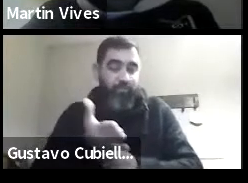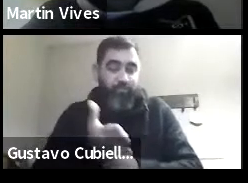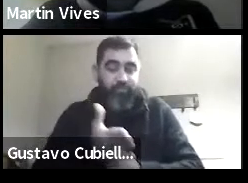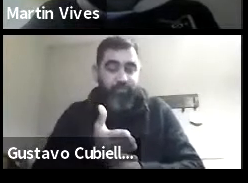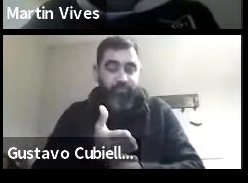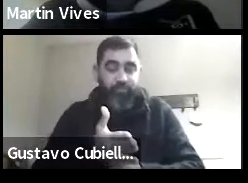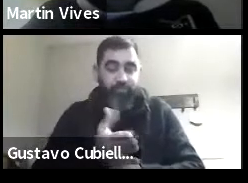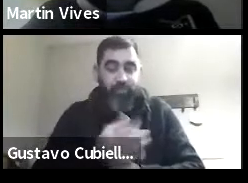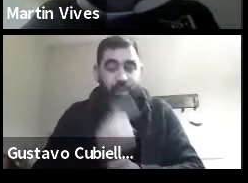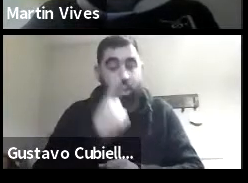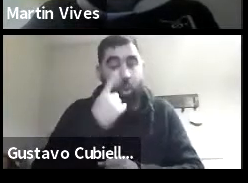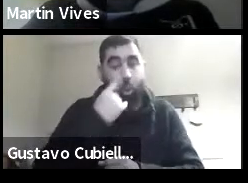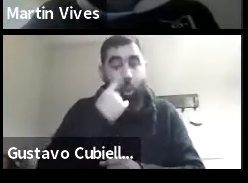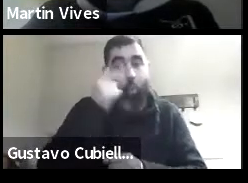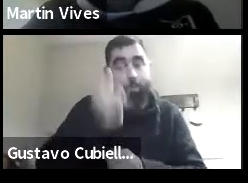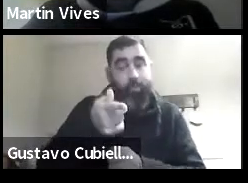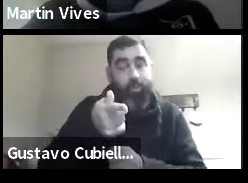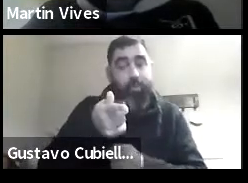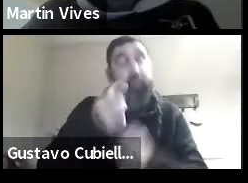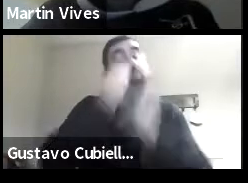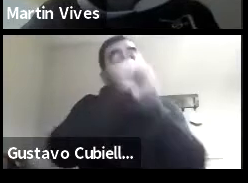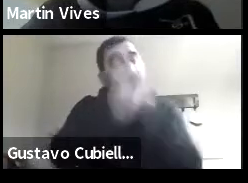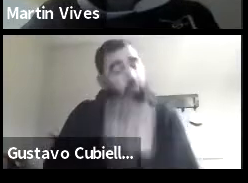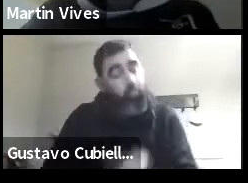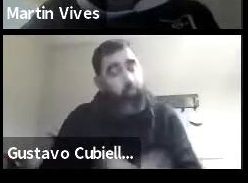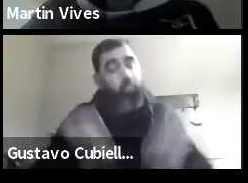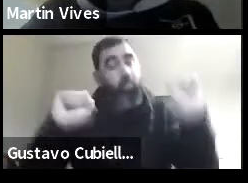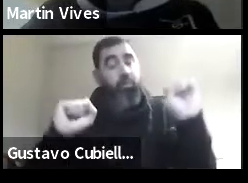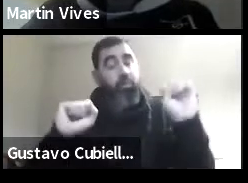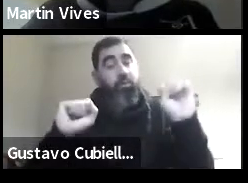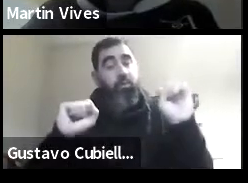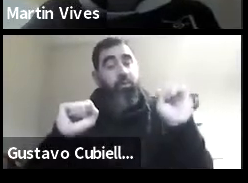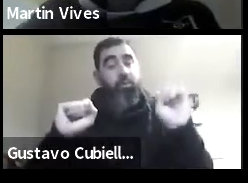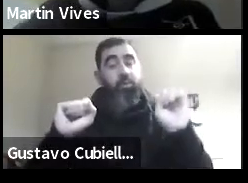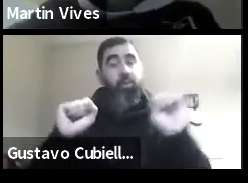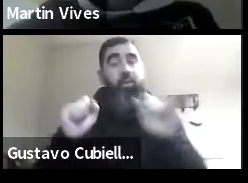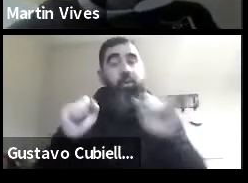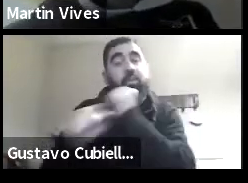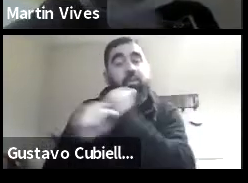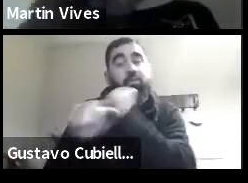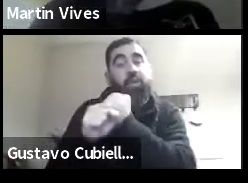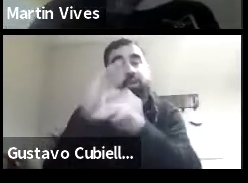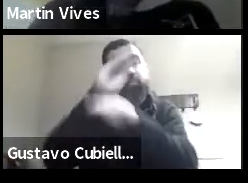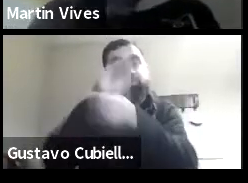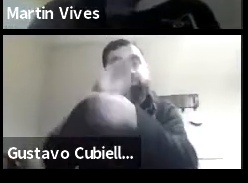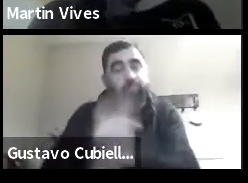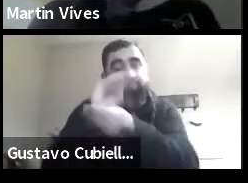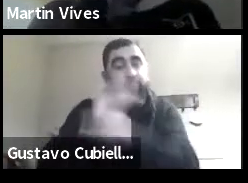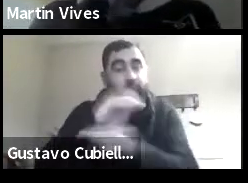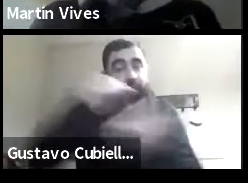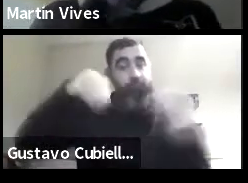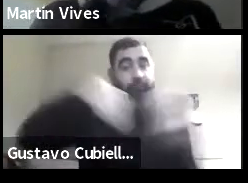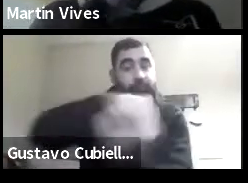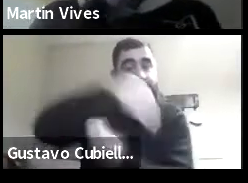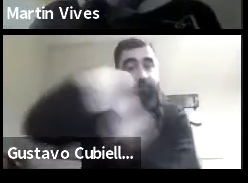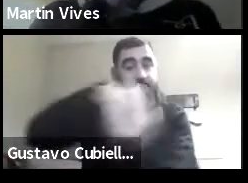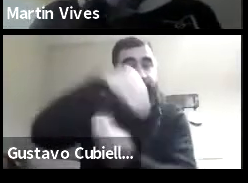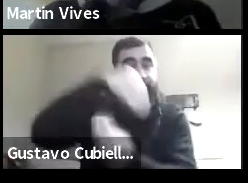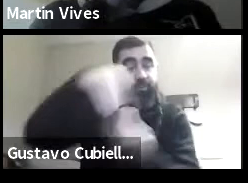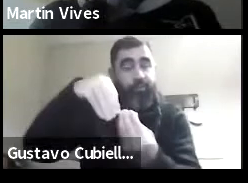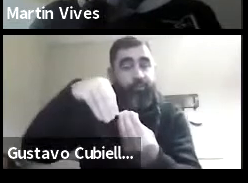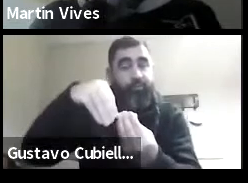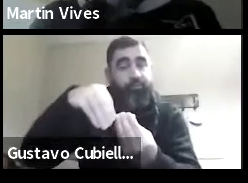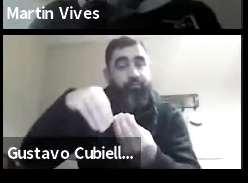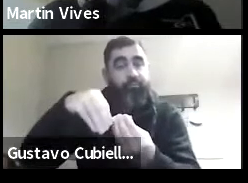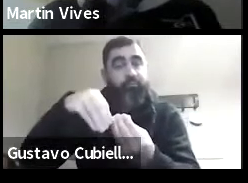el hombre tiene la posibilidad de traer el sustento a su familia o de, bueno, en fin, un